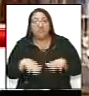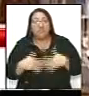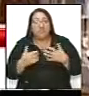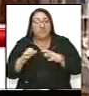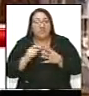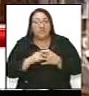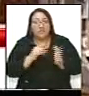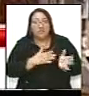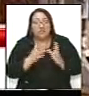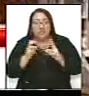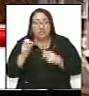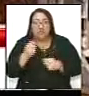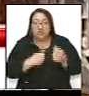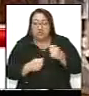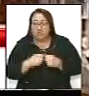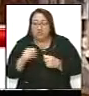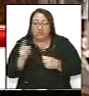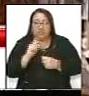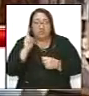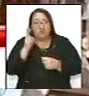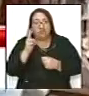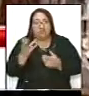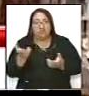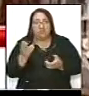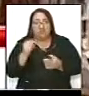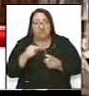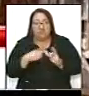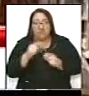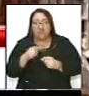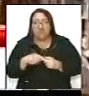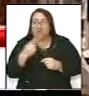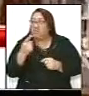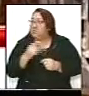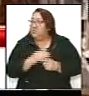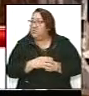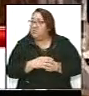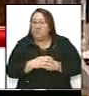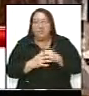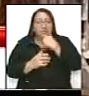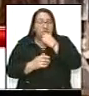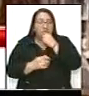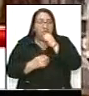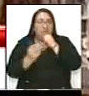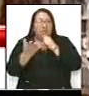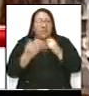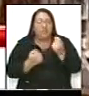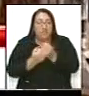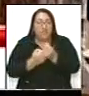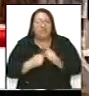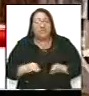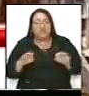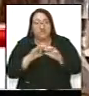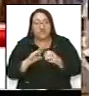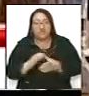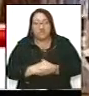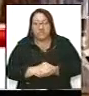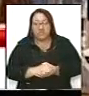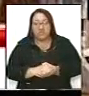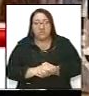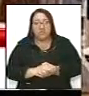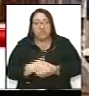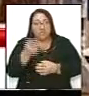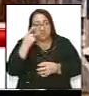ser plazas administrativas y no docentes. Así que simplemente solicitarle el respaldo correspondiente para